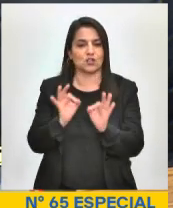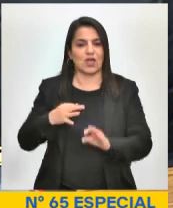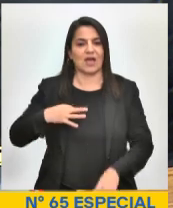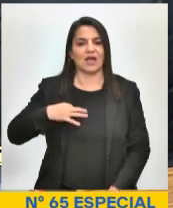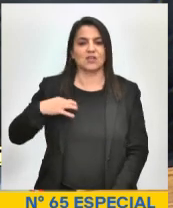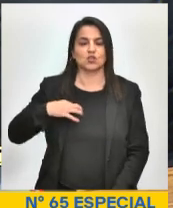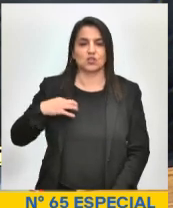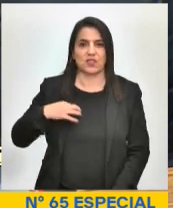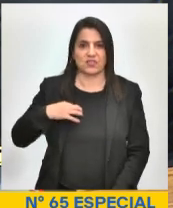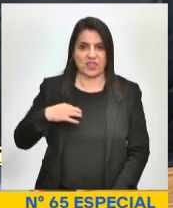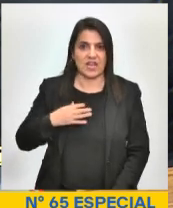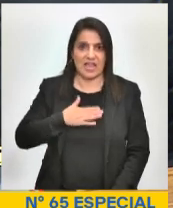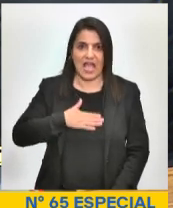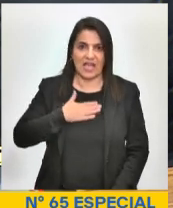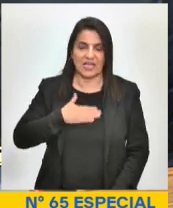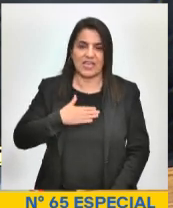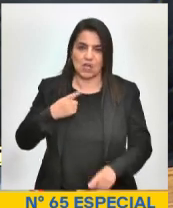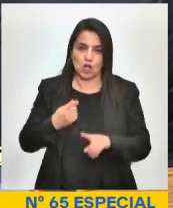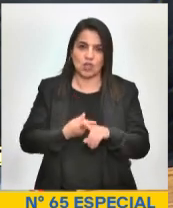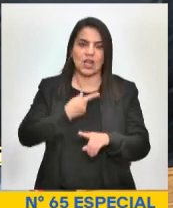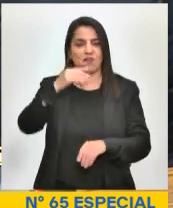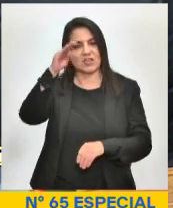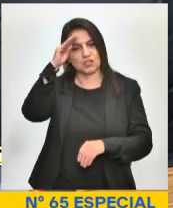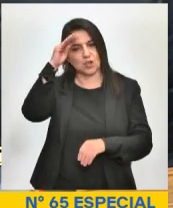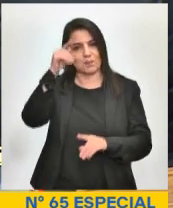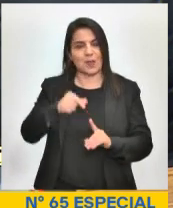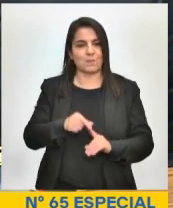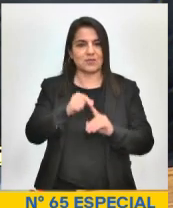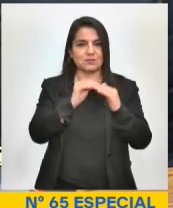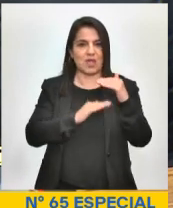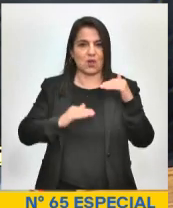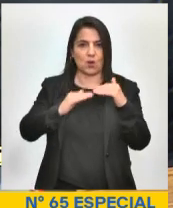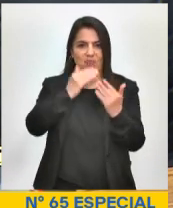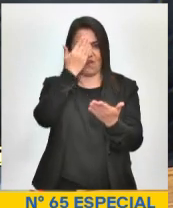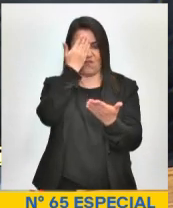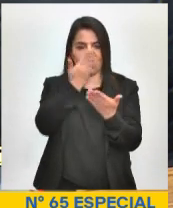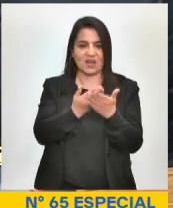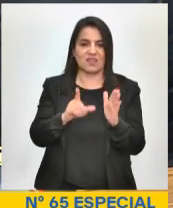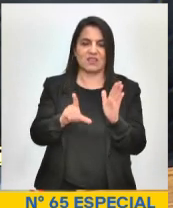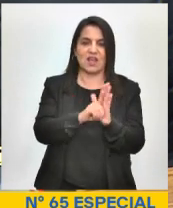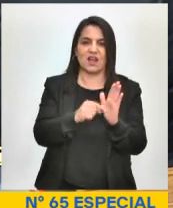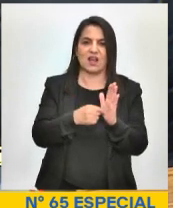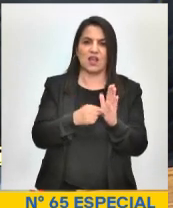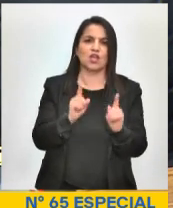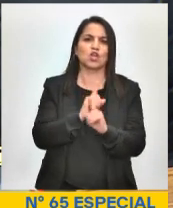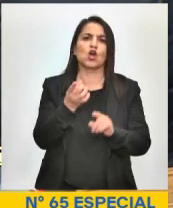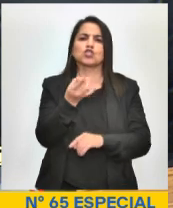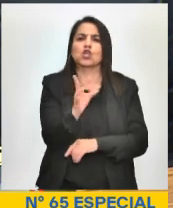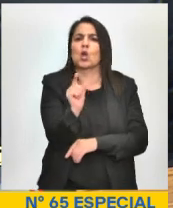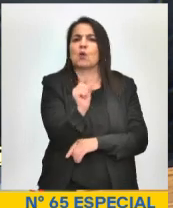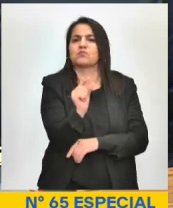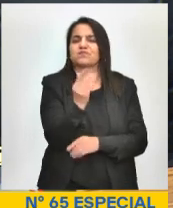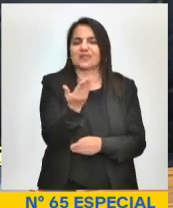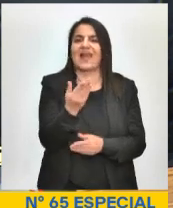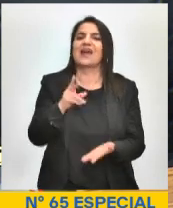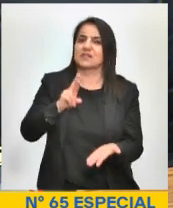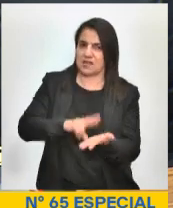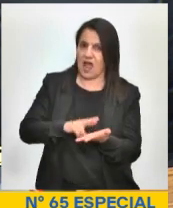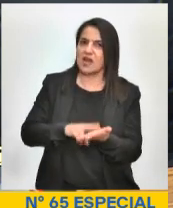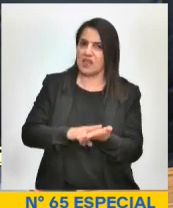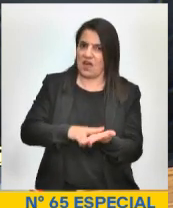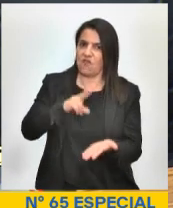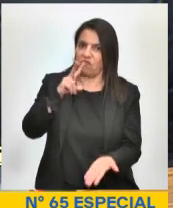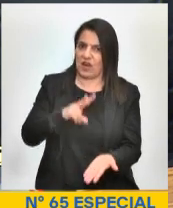ciudadanía ávida de volver a creer que el principio de igualdad ante la ley no es una quimera, sino una realidad palpable y